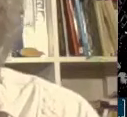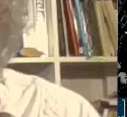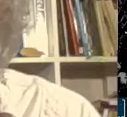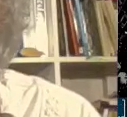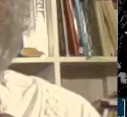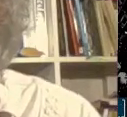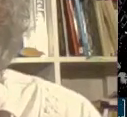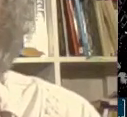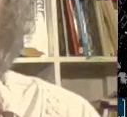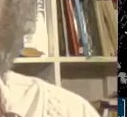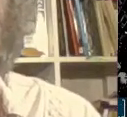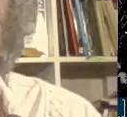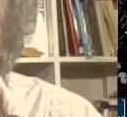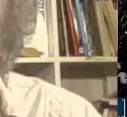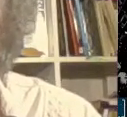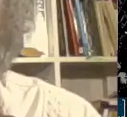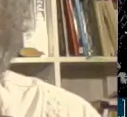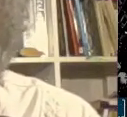cuántos van